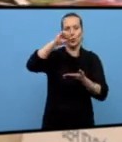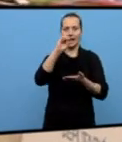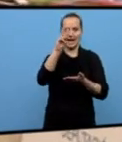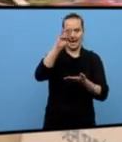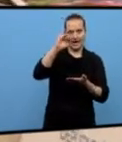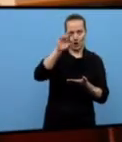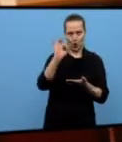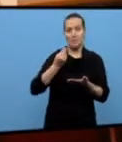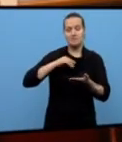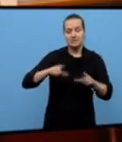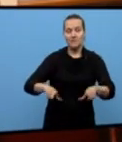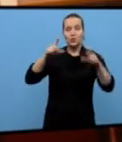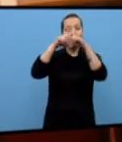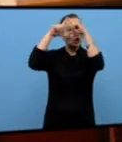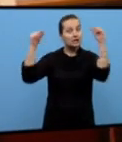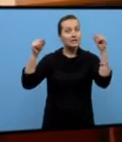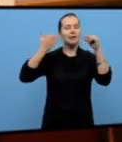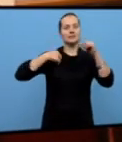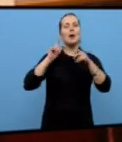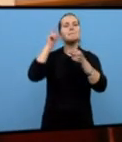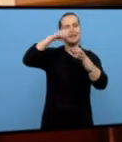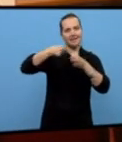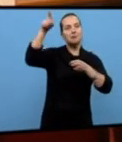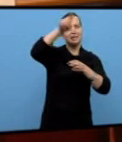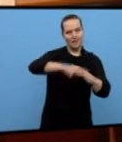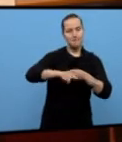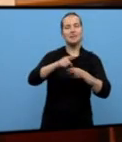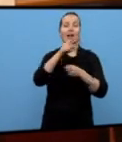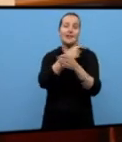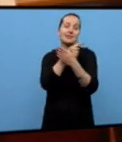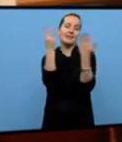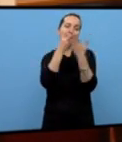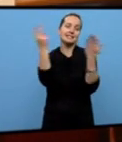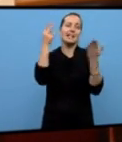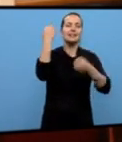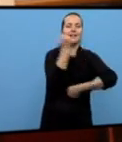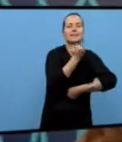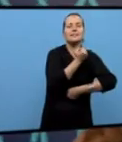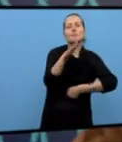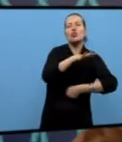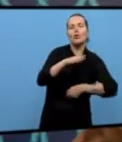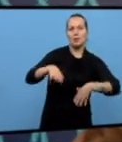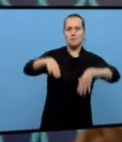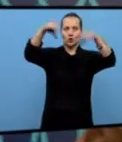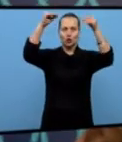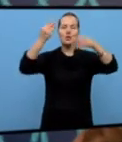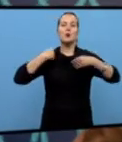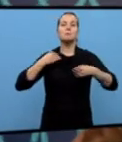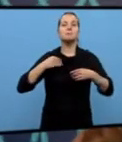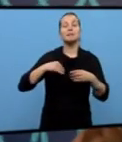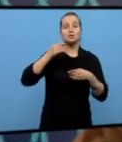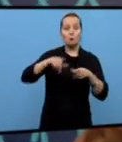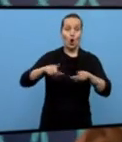se recupera despois de case 2 décadas e que terá lugar o 17 de decembro en Mondoñedo. O patrono da Fundación, José